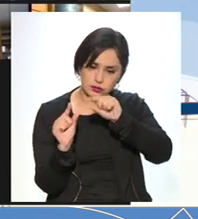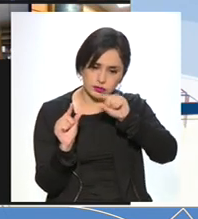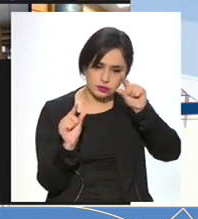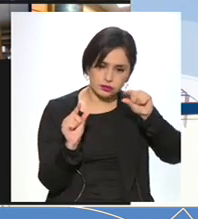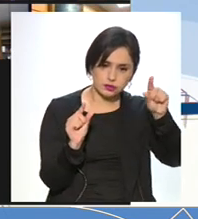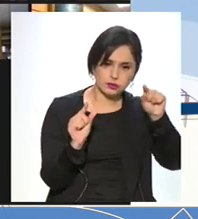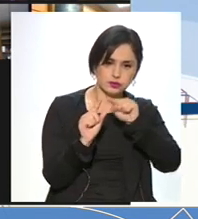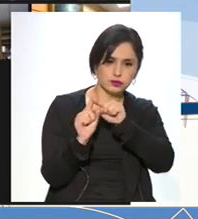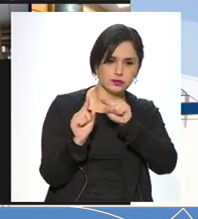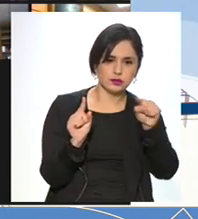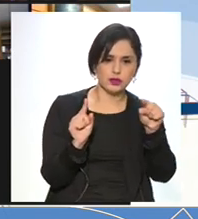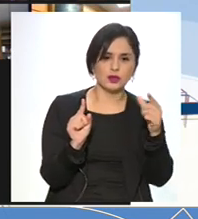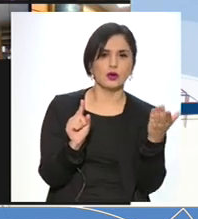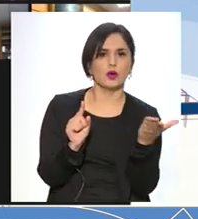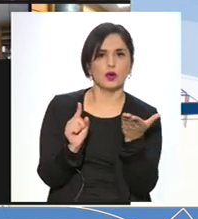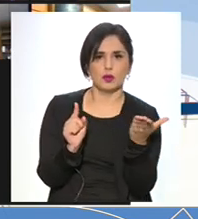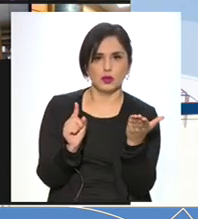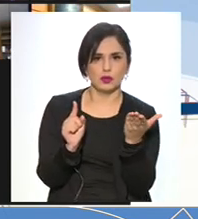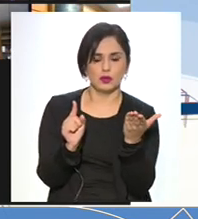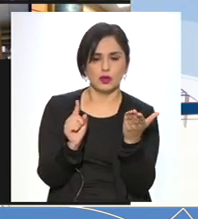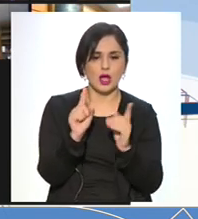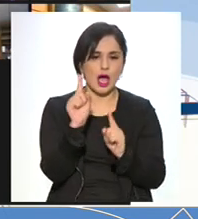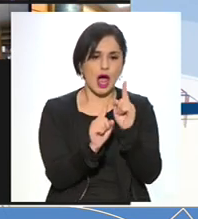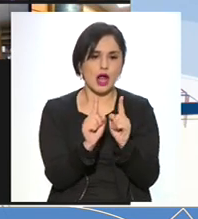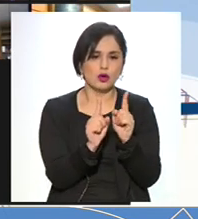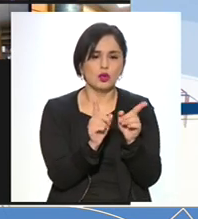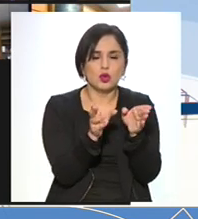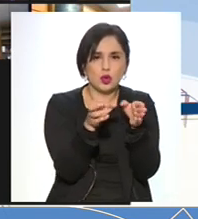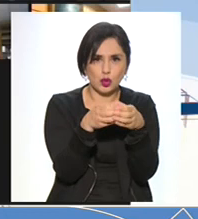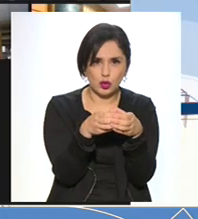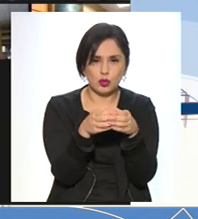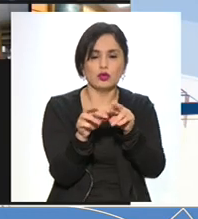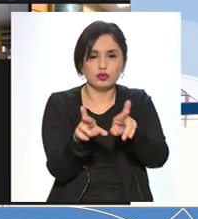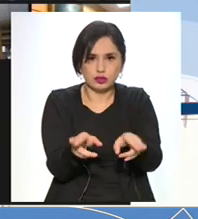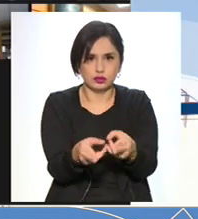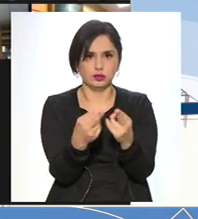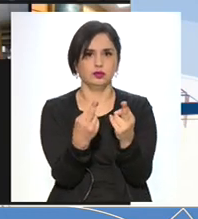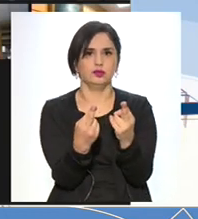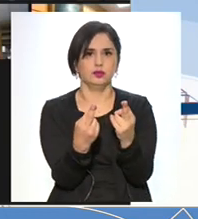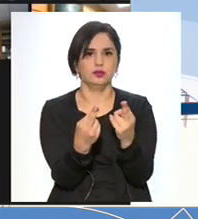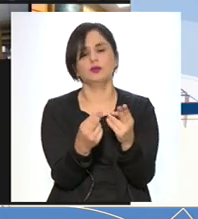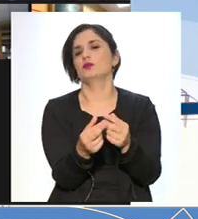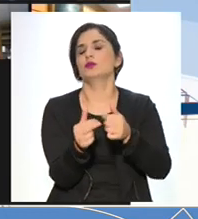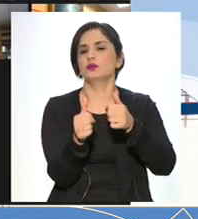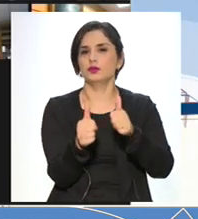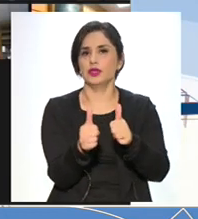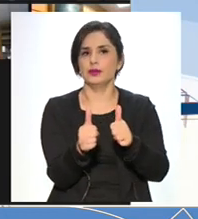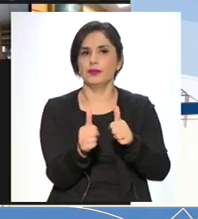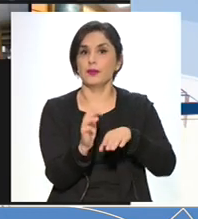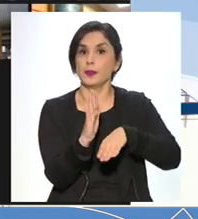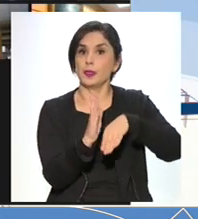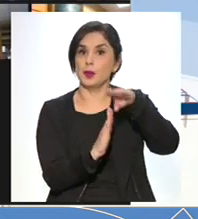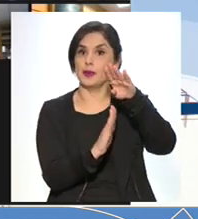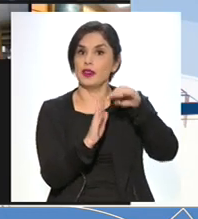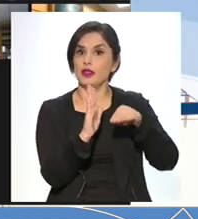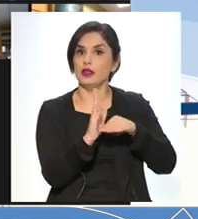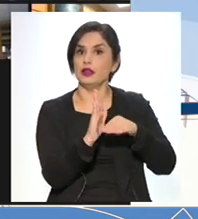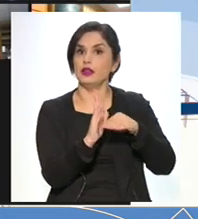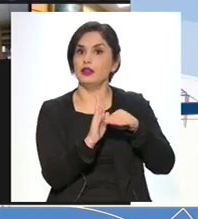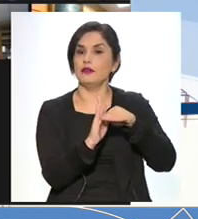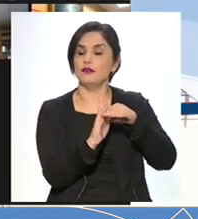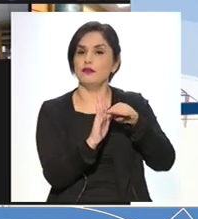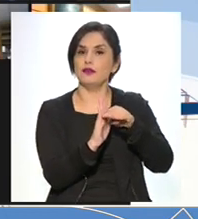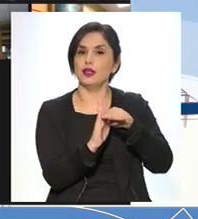podemos ver de qué manera hay ciertos sectores que se han recuperado ampliamente, que han superado los niveles